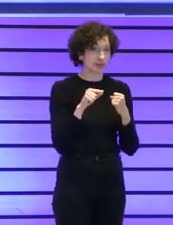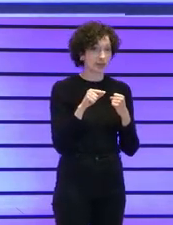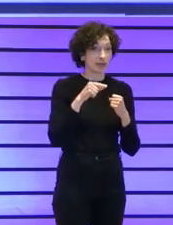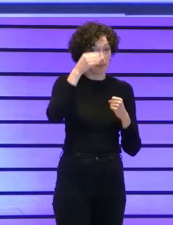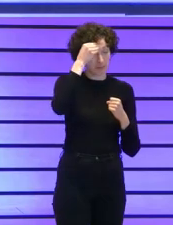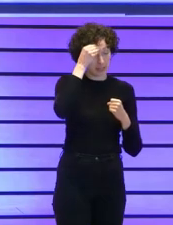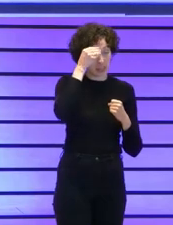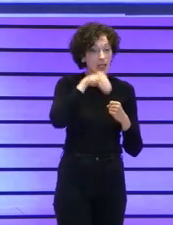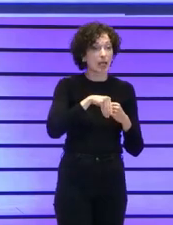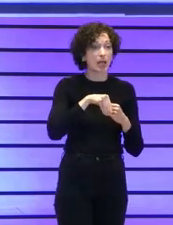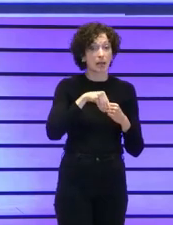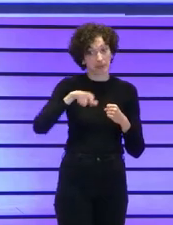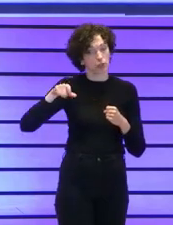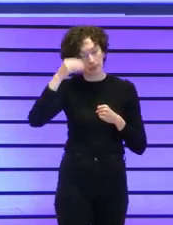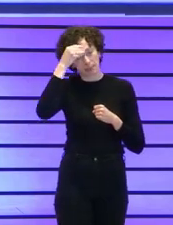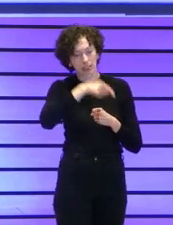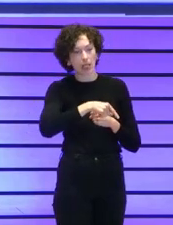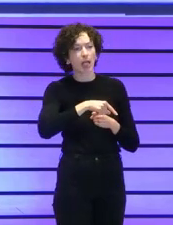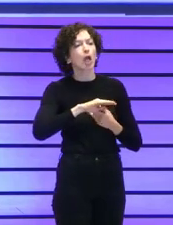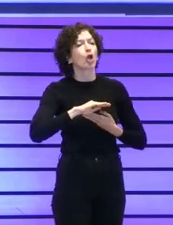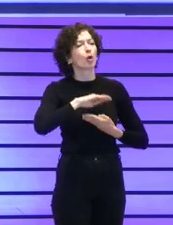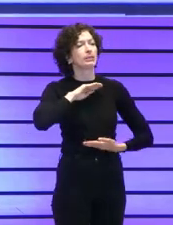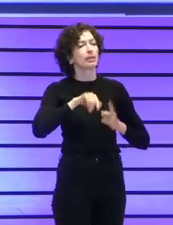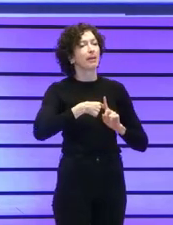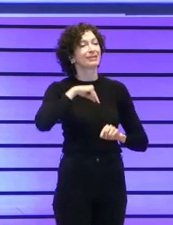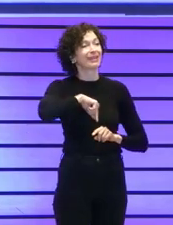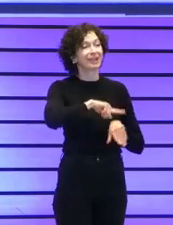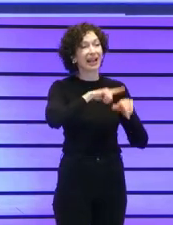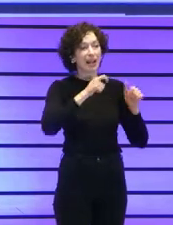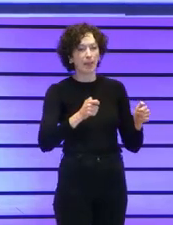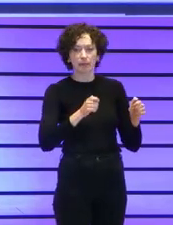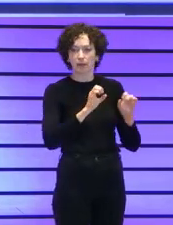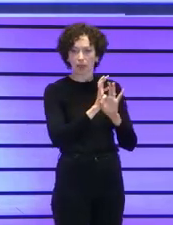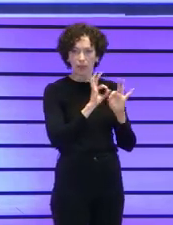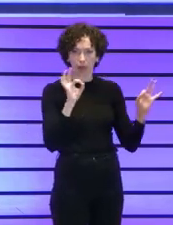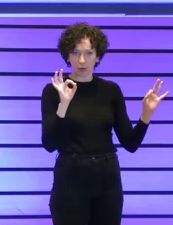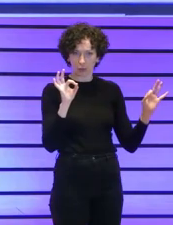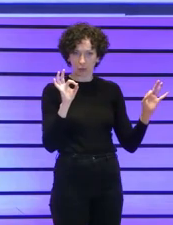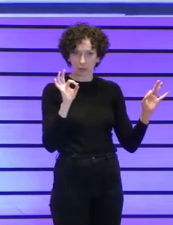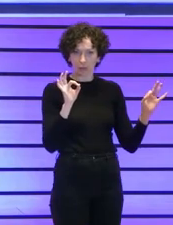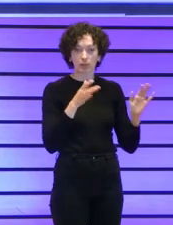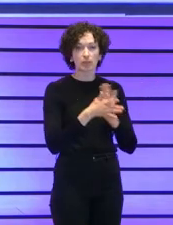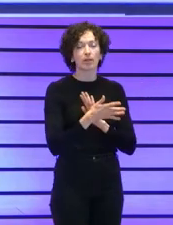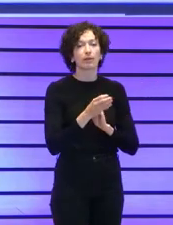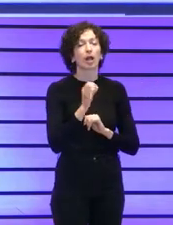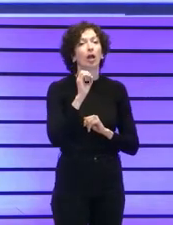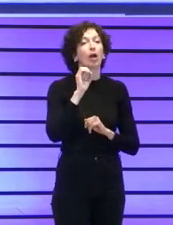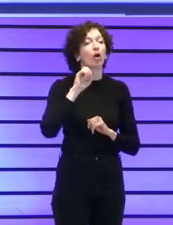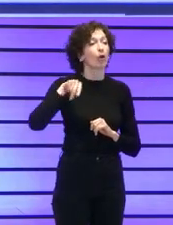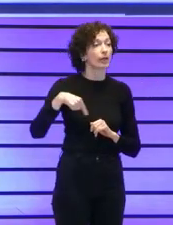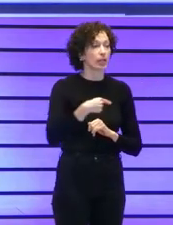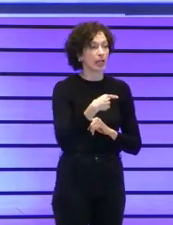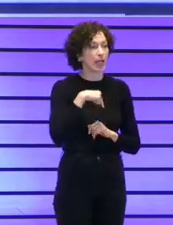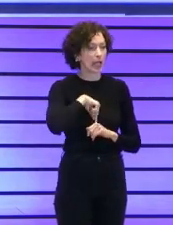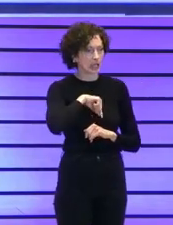competente y ética. Es decir, las ONGs se disparan en ética, en percepción de